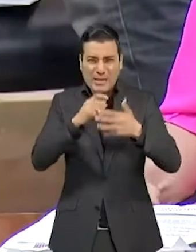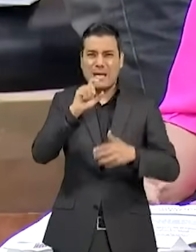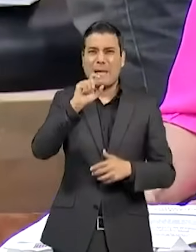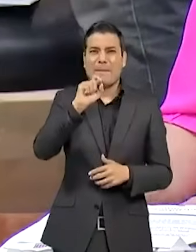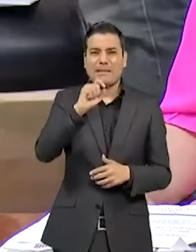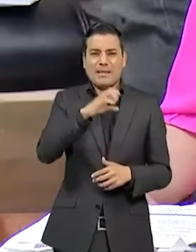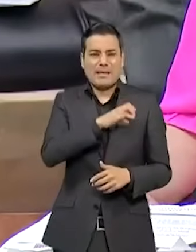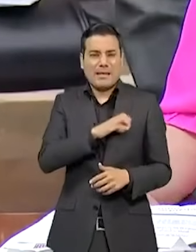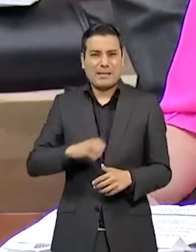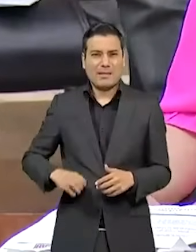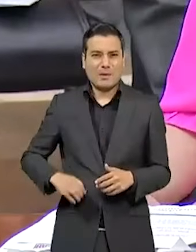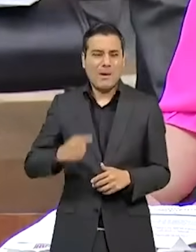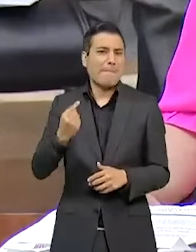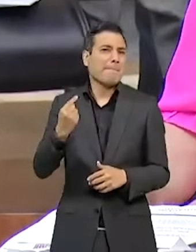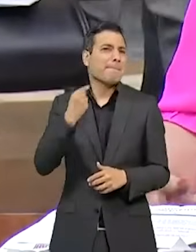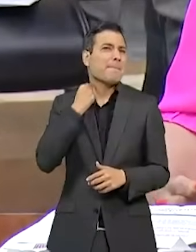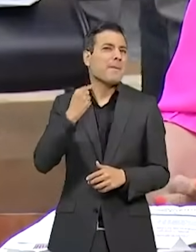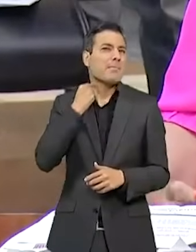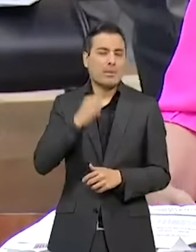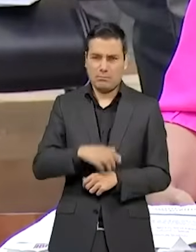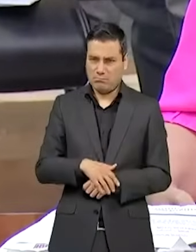asesinados. Miente, no ha habido ni uno.